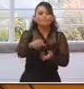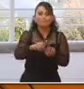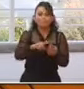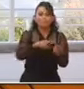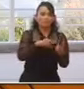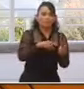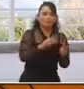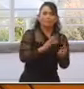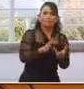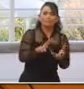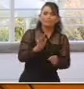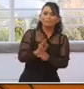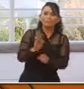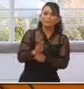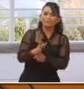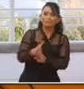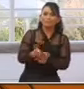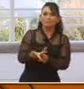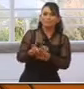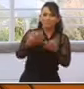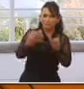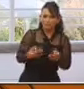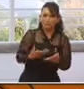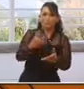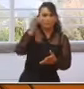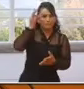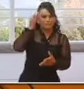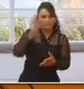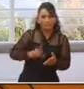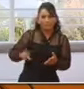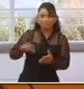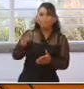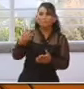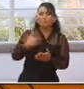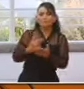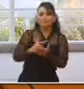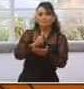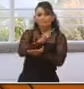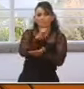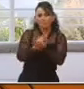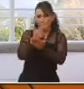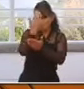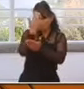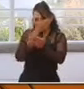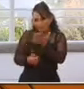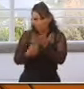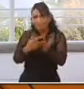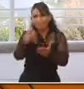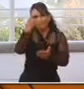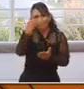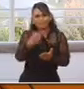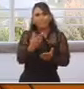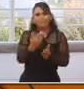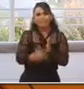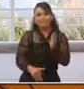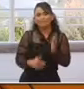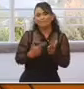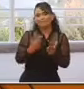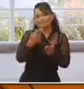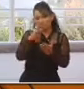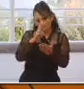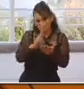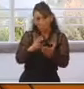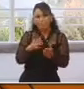Defensoría de Oficio para Servidores Públicos en Procedimientos Administrativos, a fin de garantizar el derecho a la defensa y al acceso de